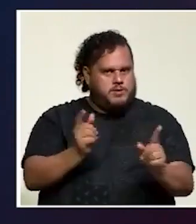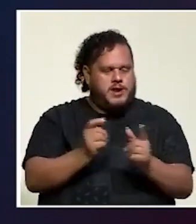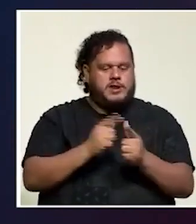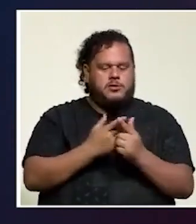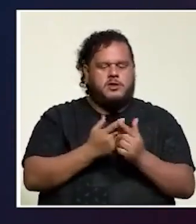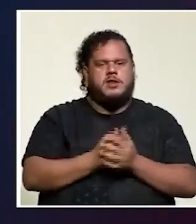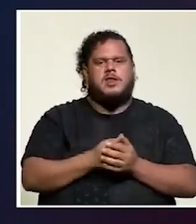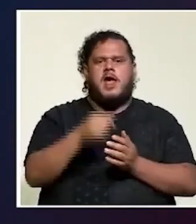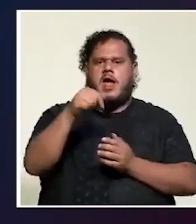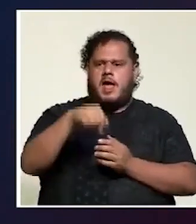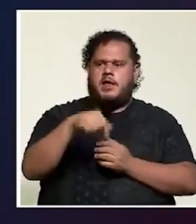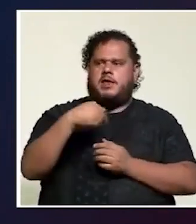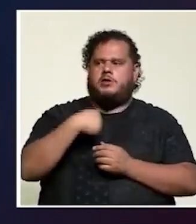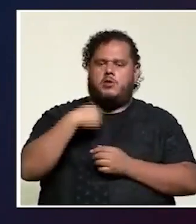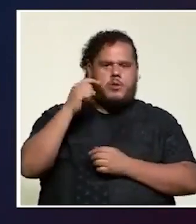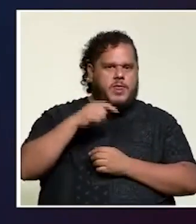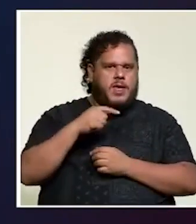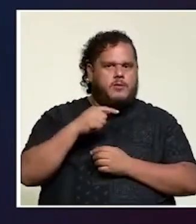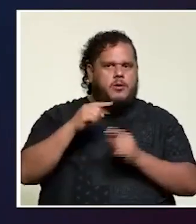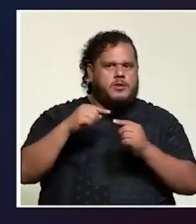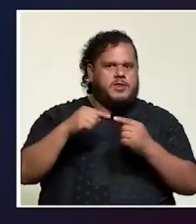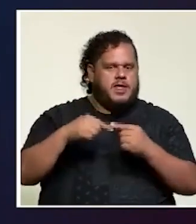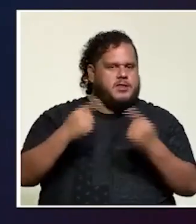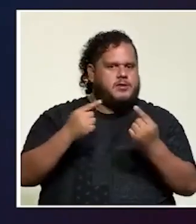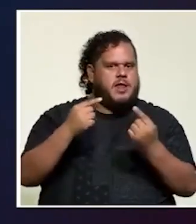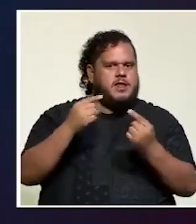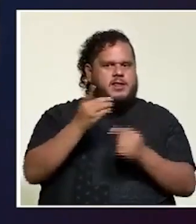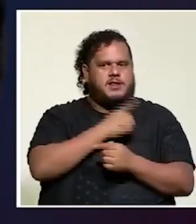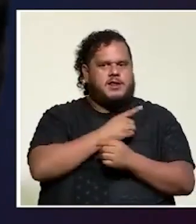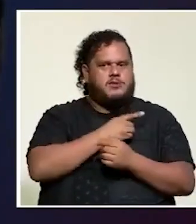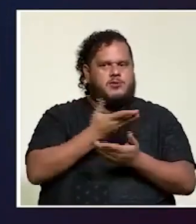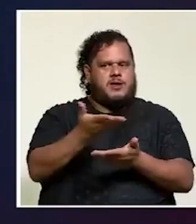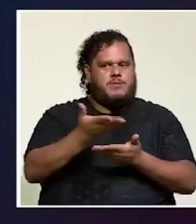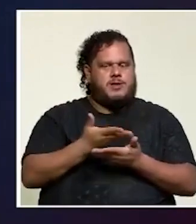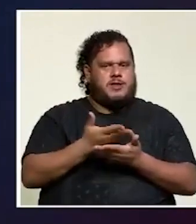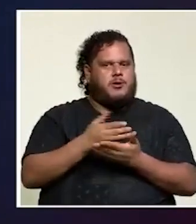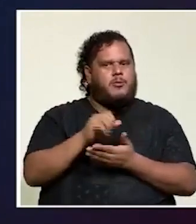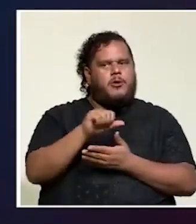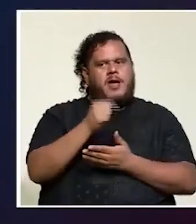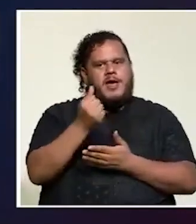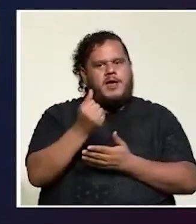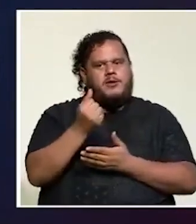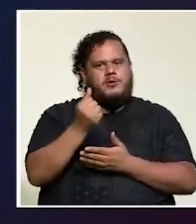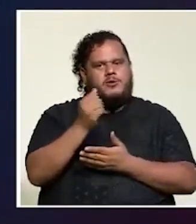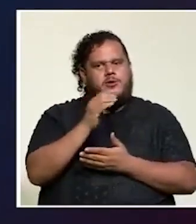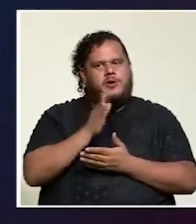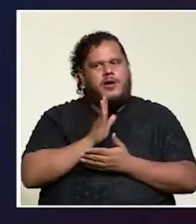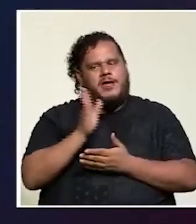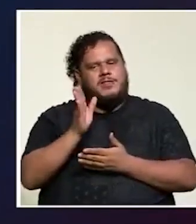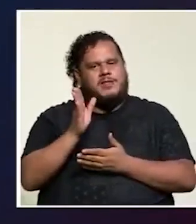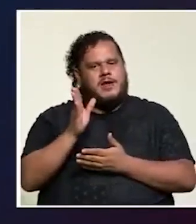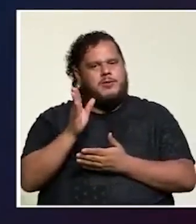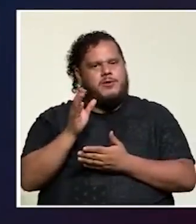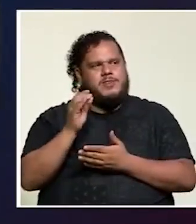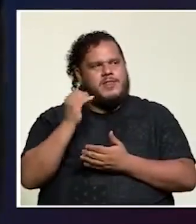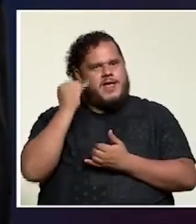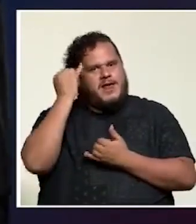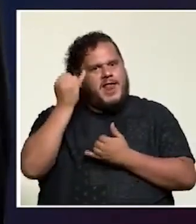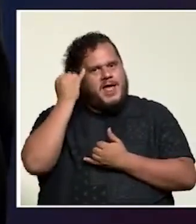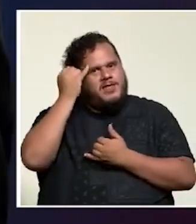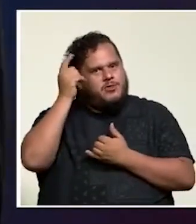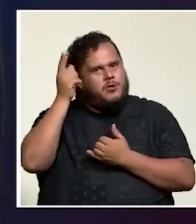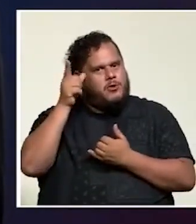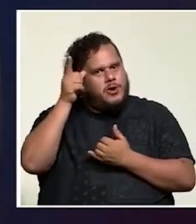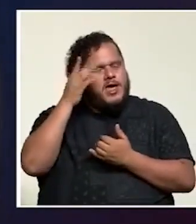Entonces, aquí tengo que discrepar del director de este medio que me presenta a mí como el otro extremo del espectro ideológico, porque